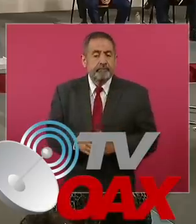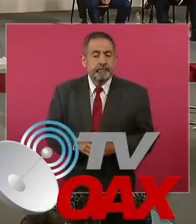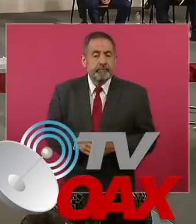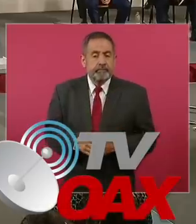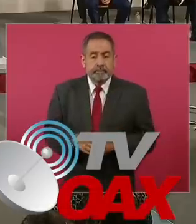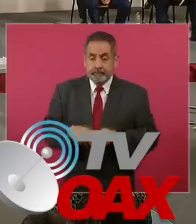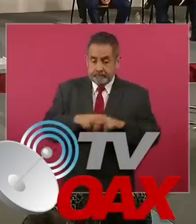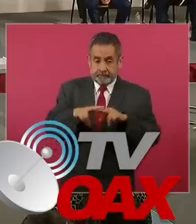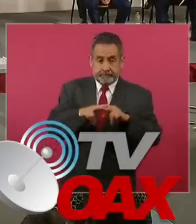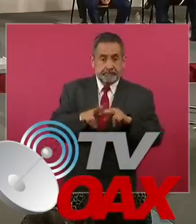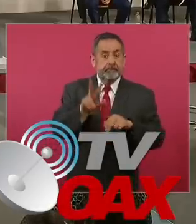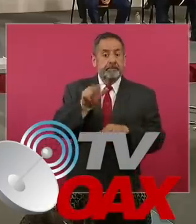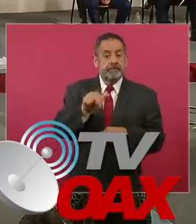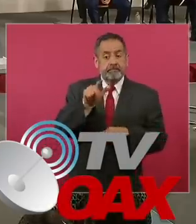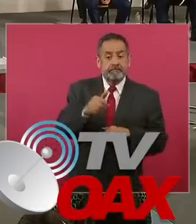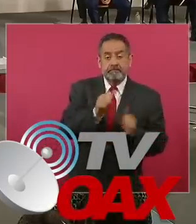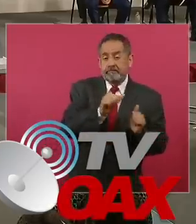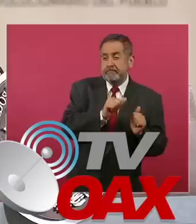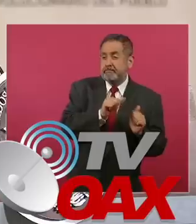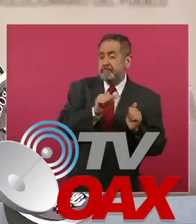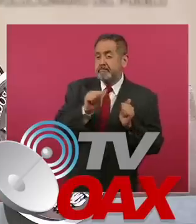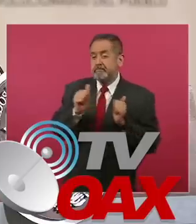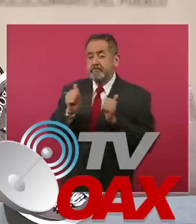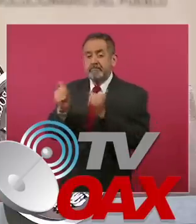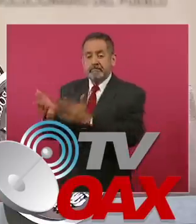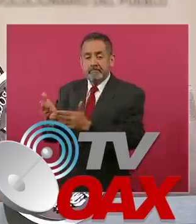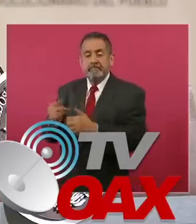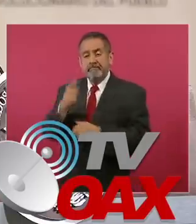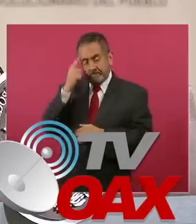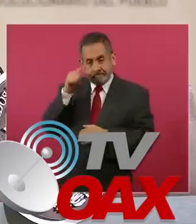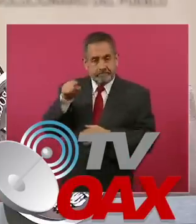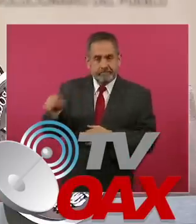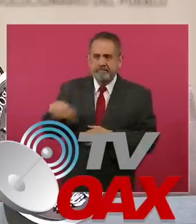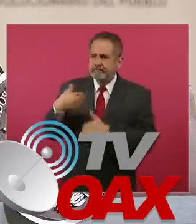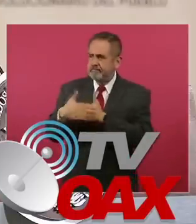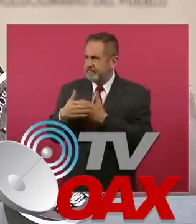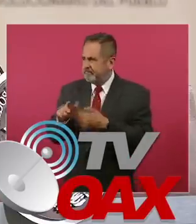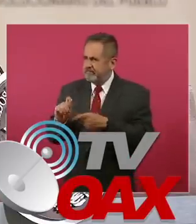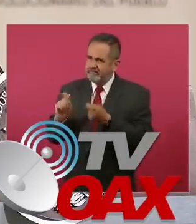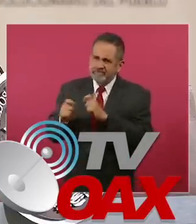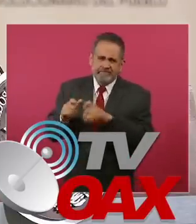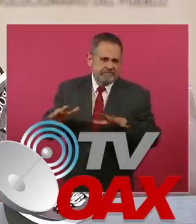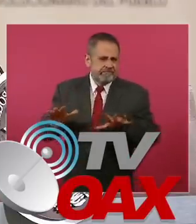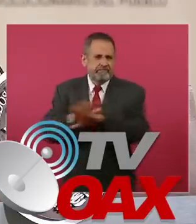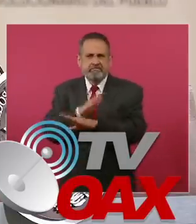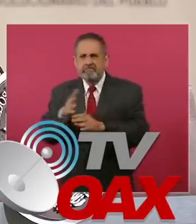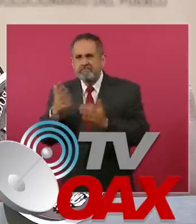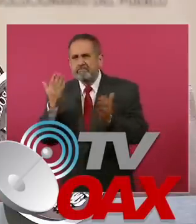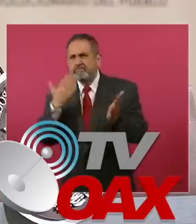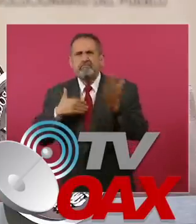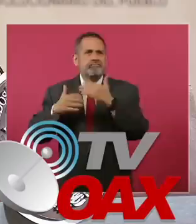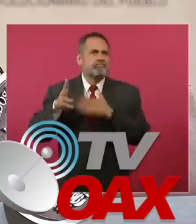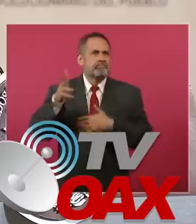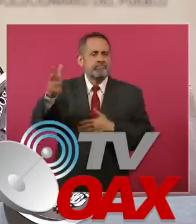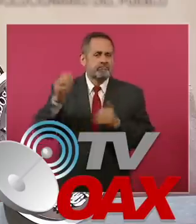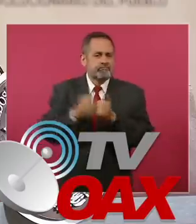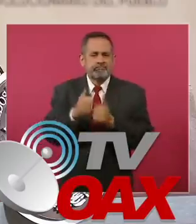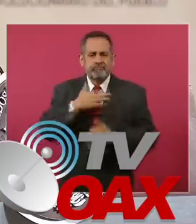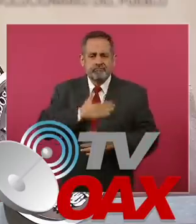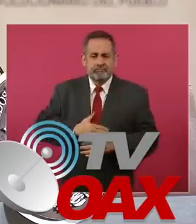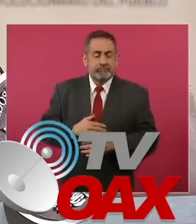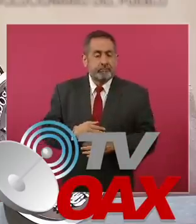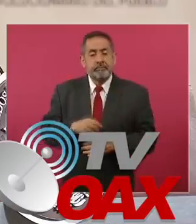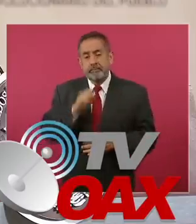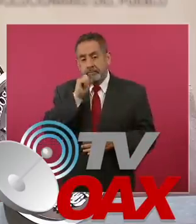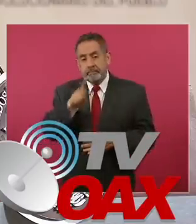el primer tren y ya está en marcha la transformación del sureste para impulsar el desarrollo con justicia. Vamos a cumplir